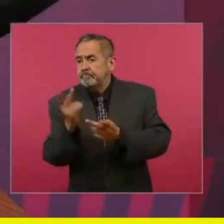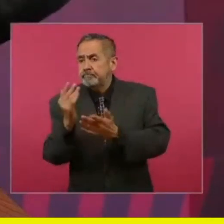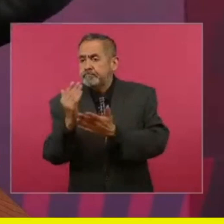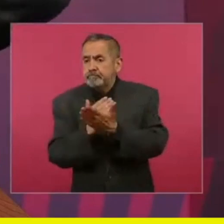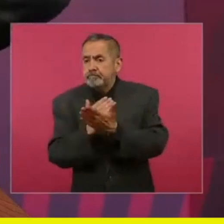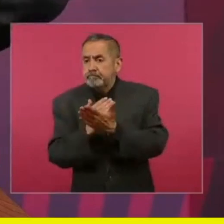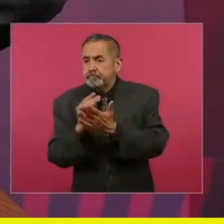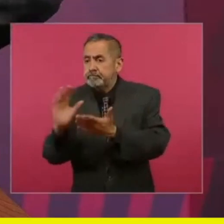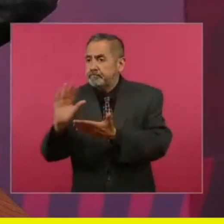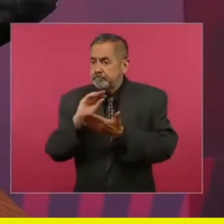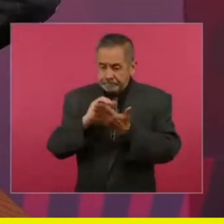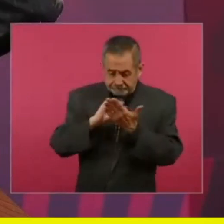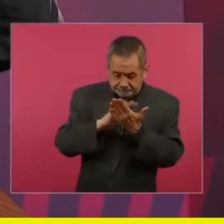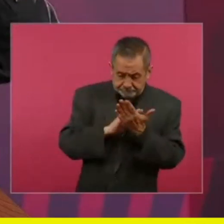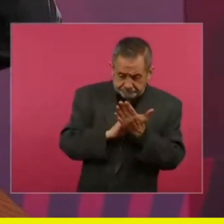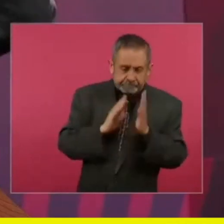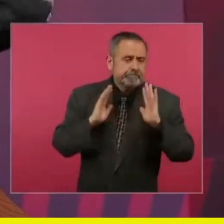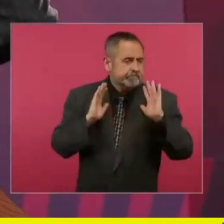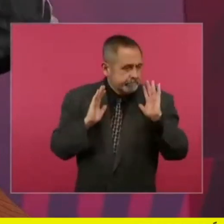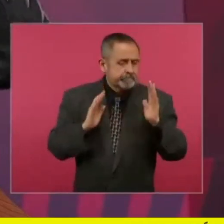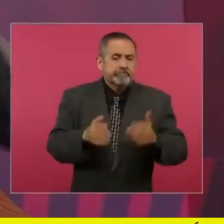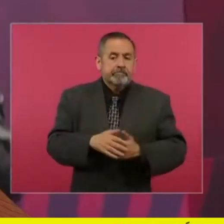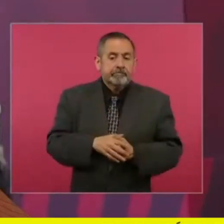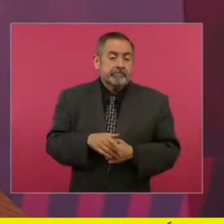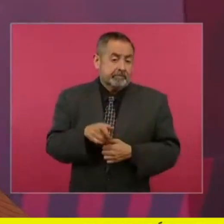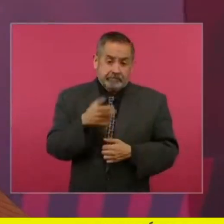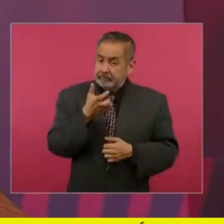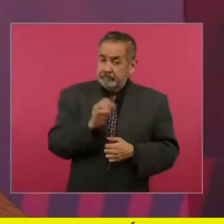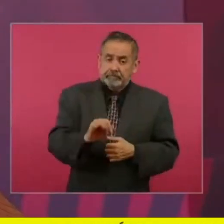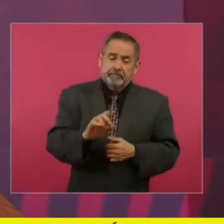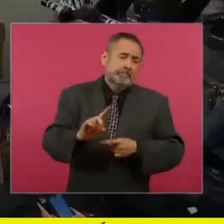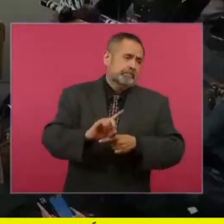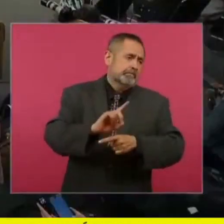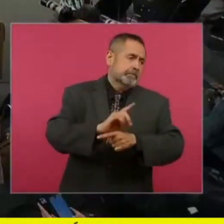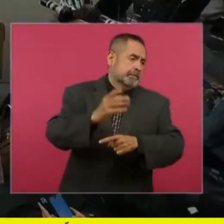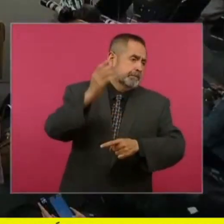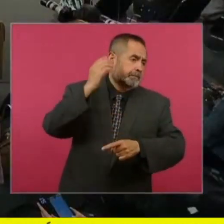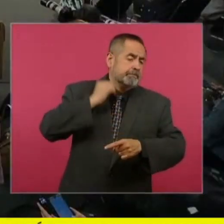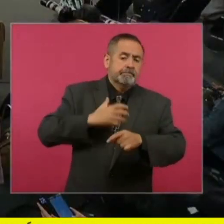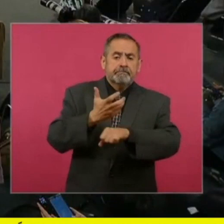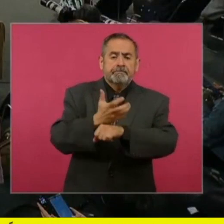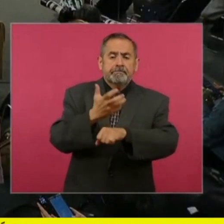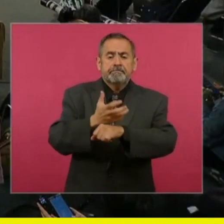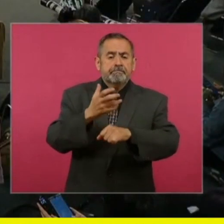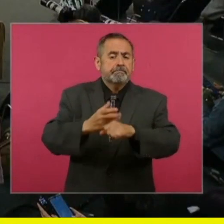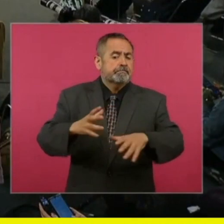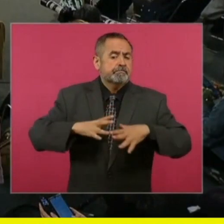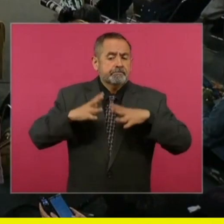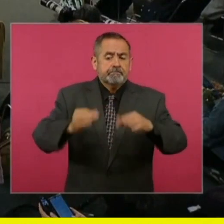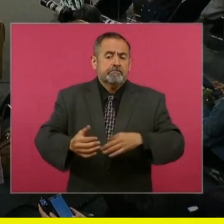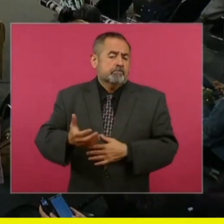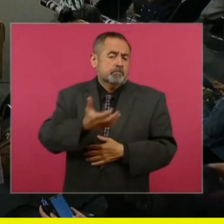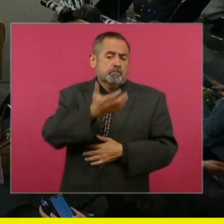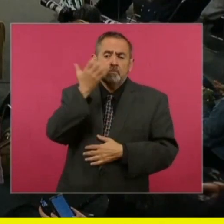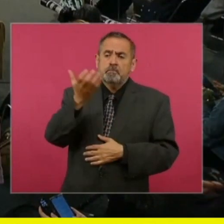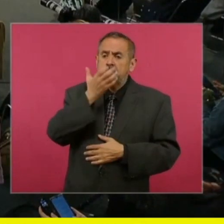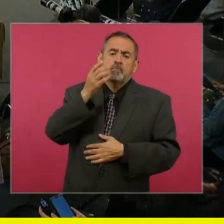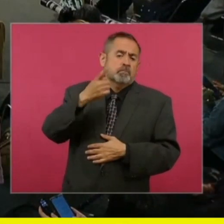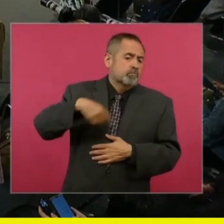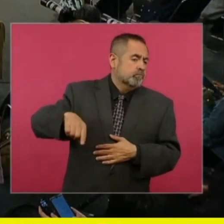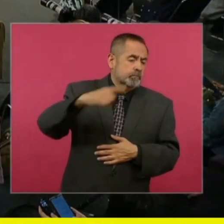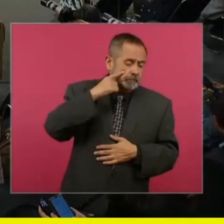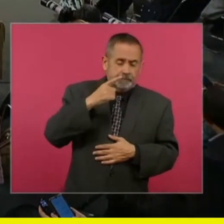Y eso viene de desde la fundación de Estados Unidos es un hábito democrático